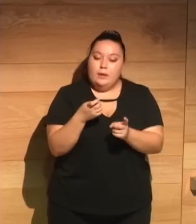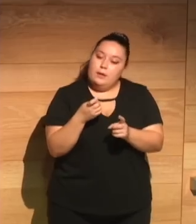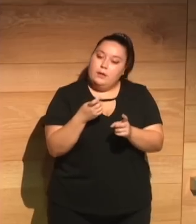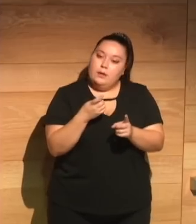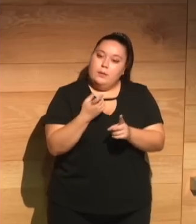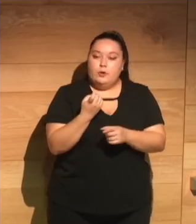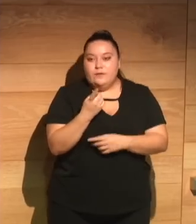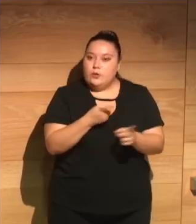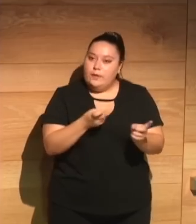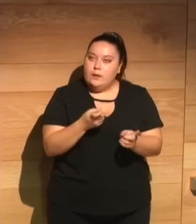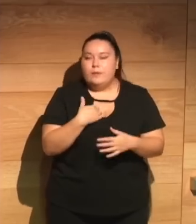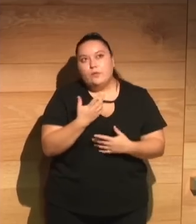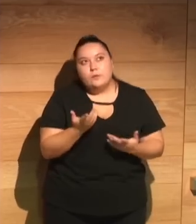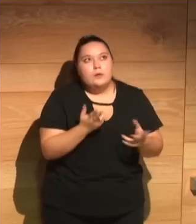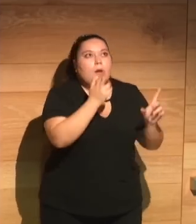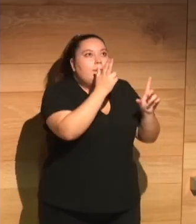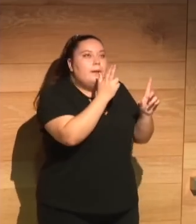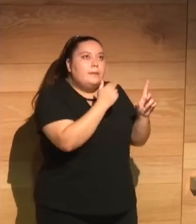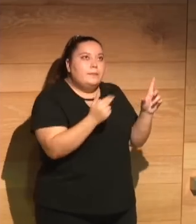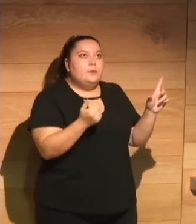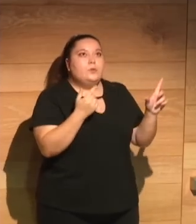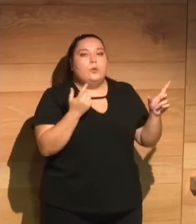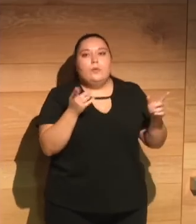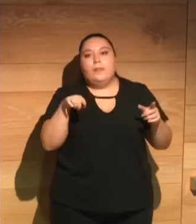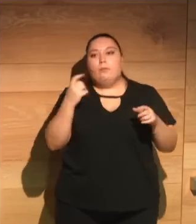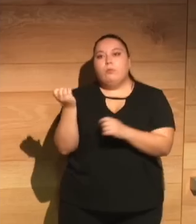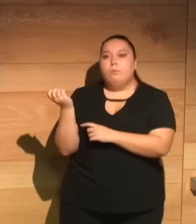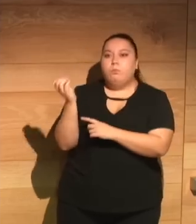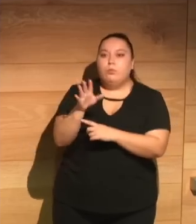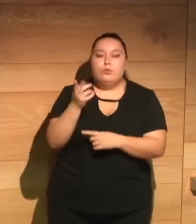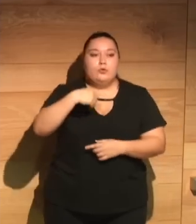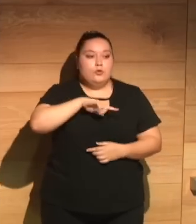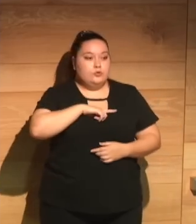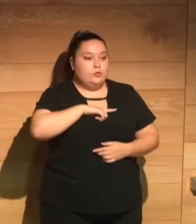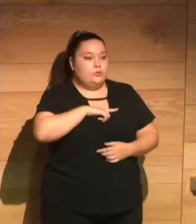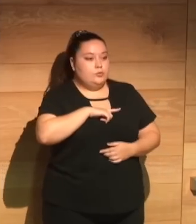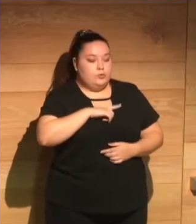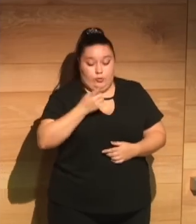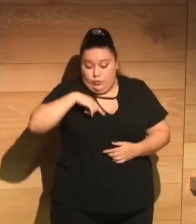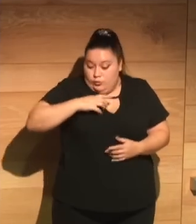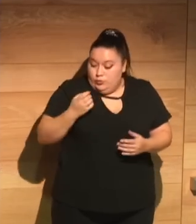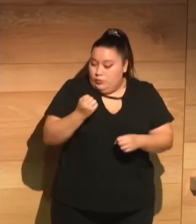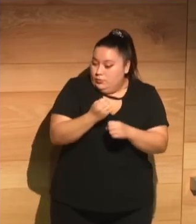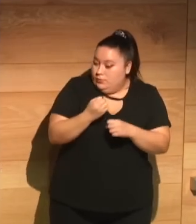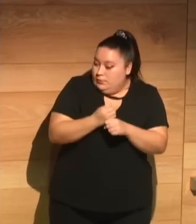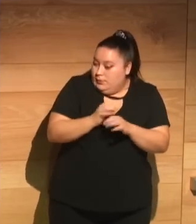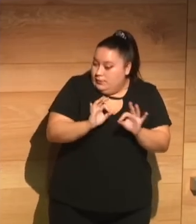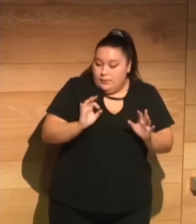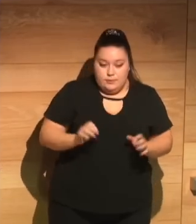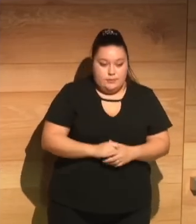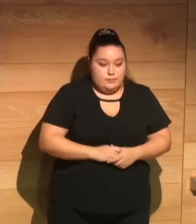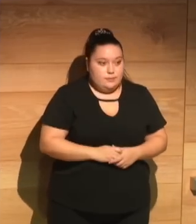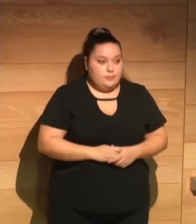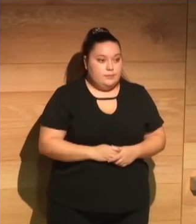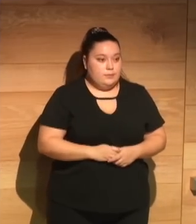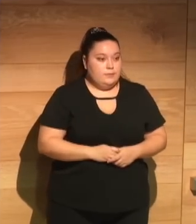Entonces pinto, proyecto, o sea, lo que... Bueno, ahí estamos, recorto. Ahí nacemos los caricatos. Ahí estamos nosotros. Los caricatos decimos, como